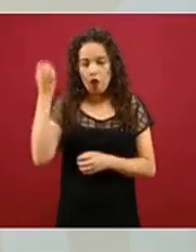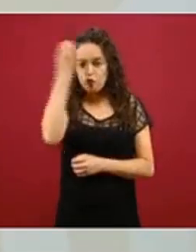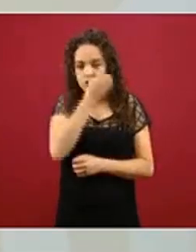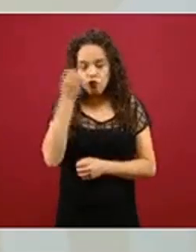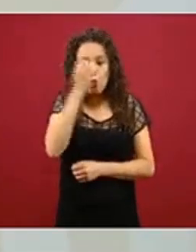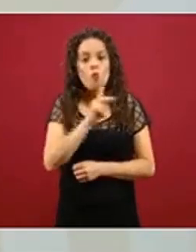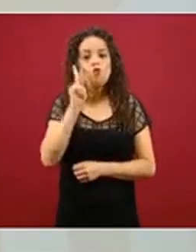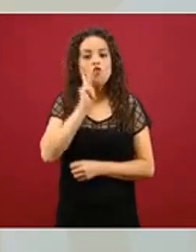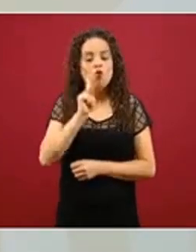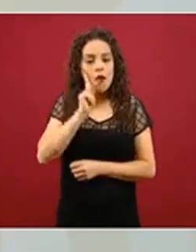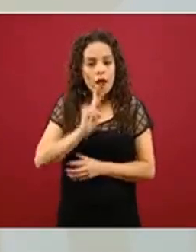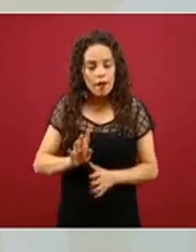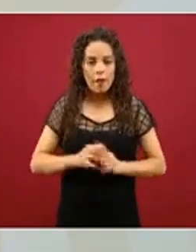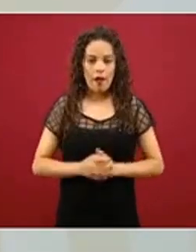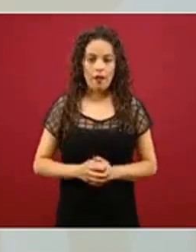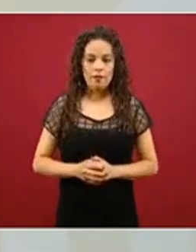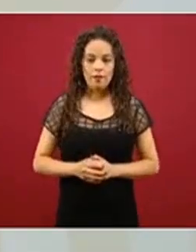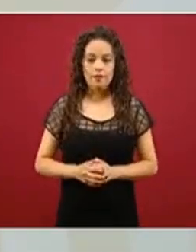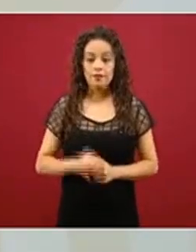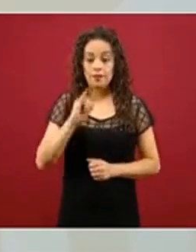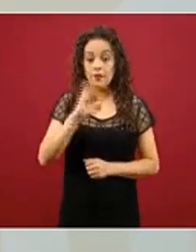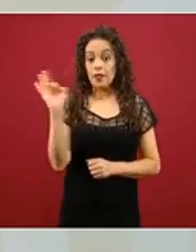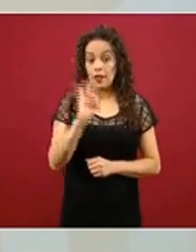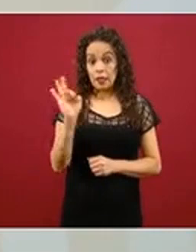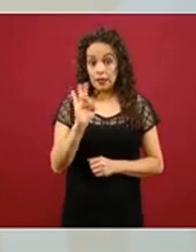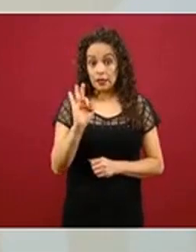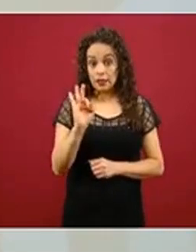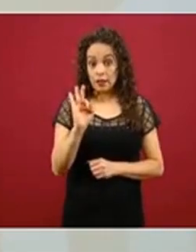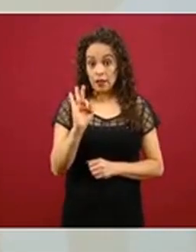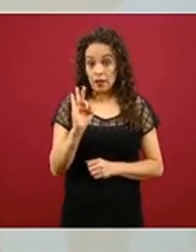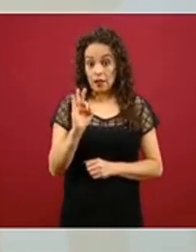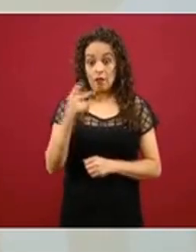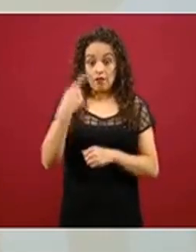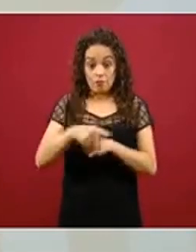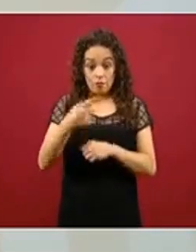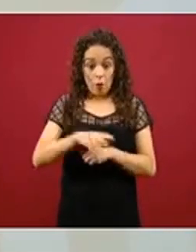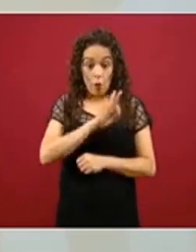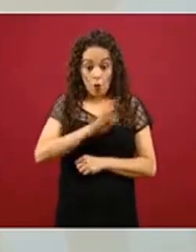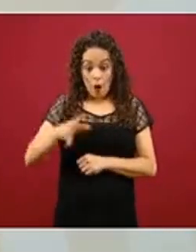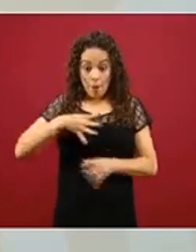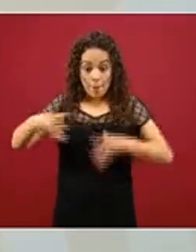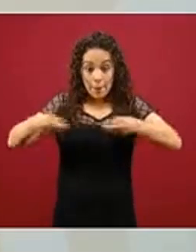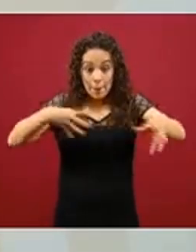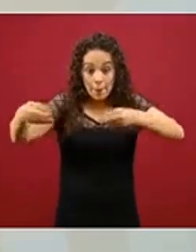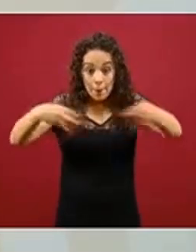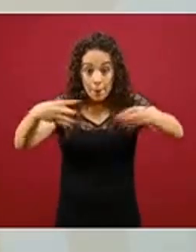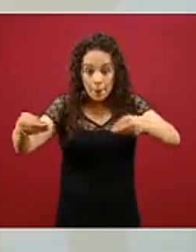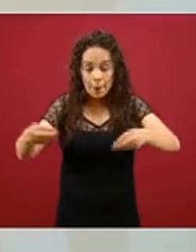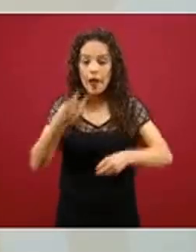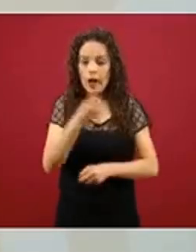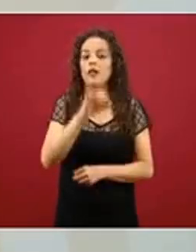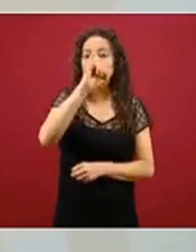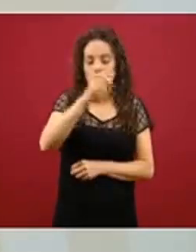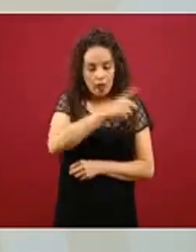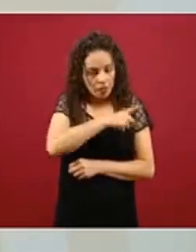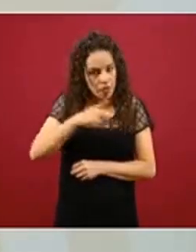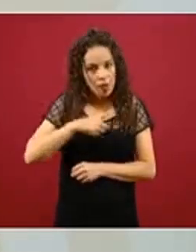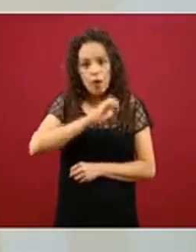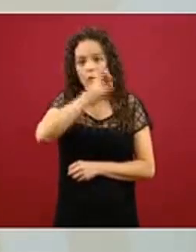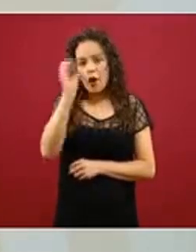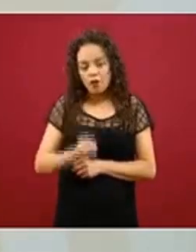si existe un riesgo significativo de que pudiera propagar, también por eso se debe hacer la prueba. Es como funciona.